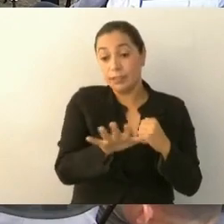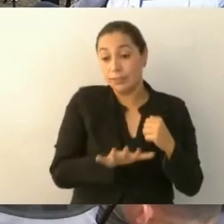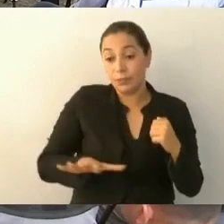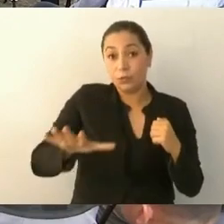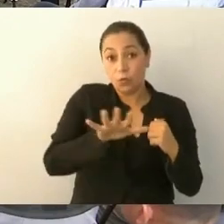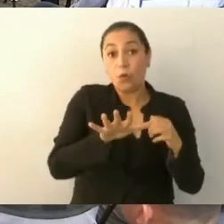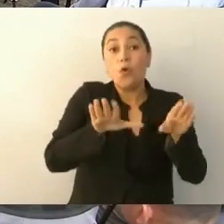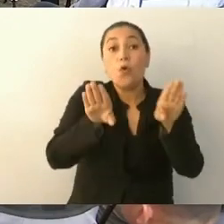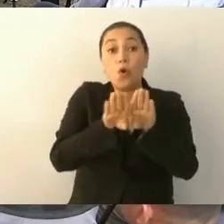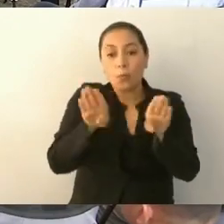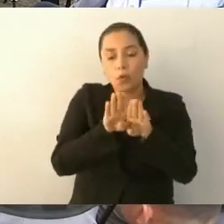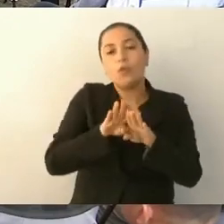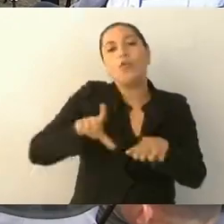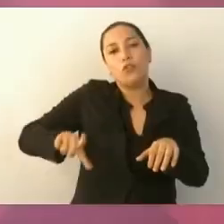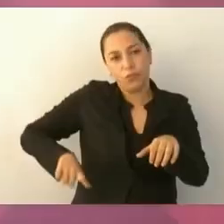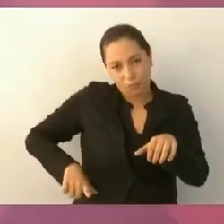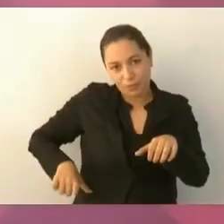pueblo.